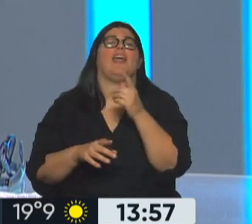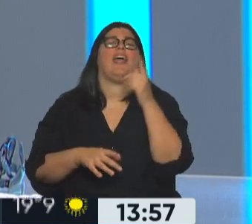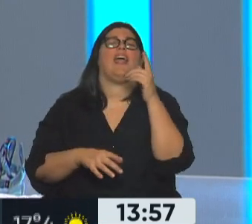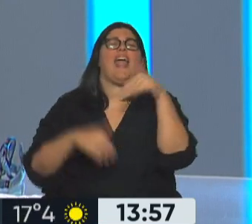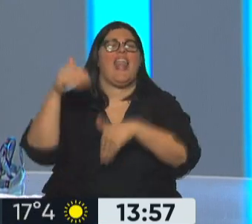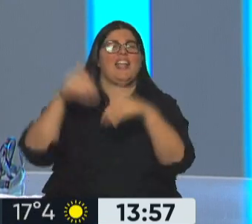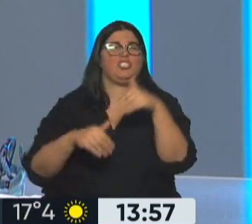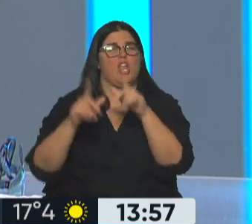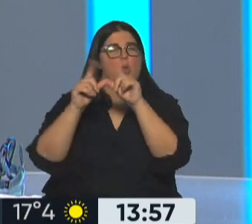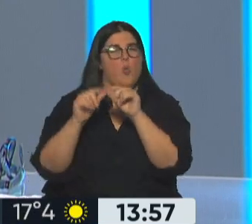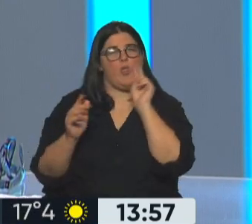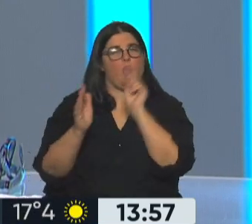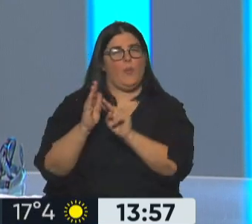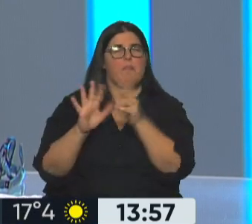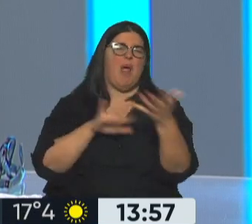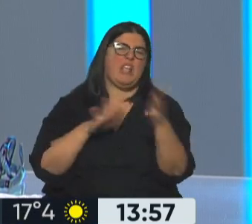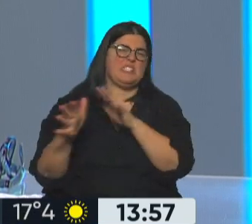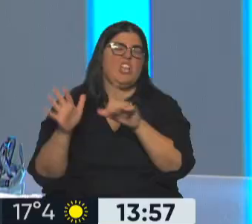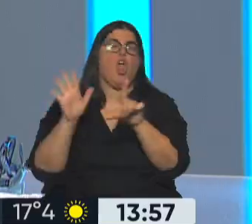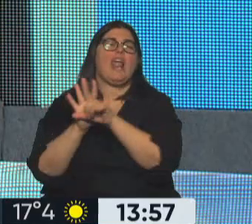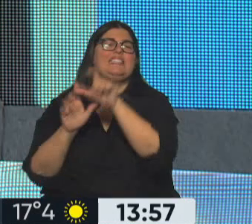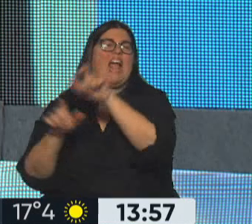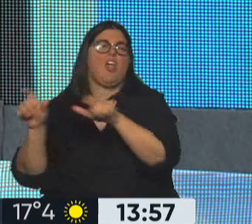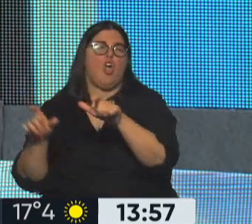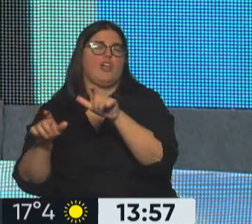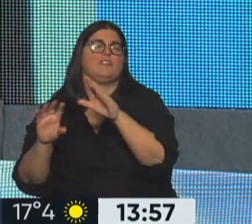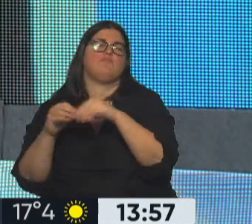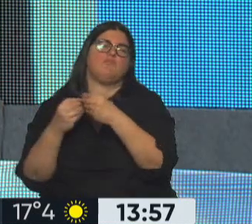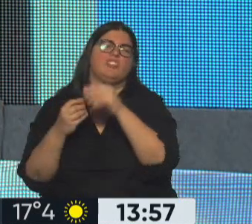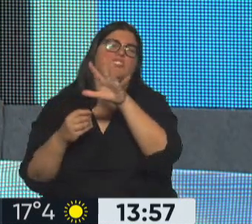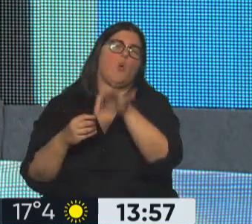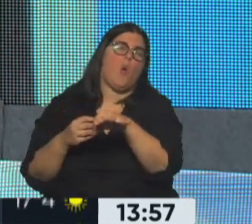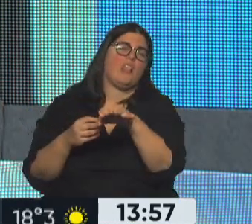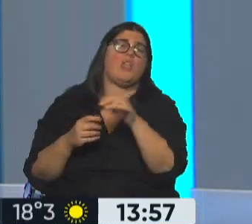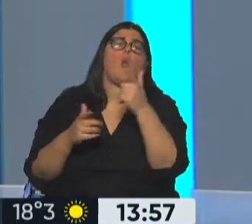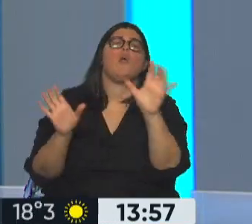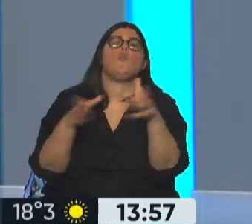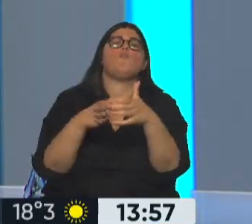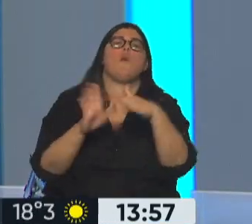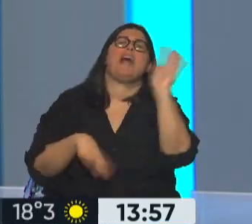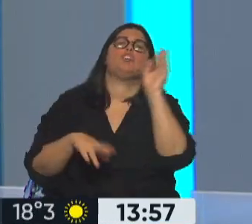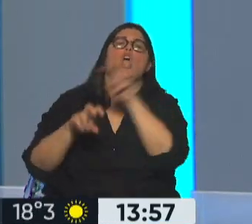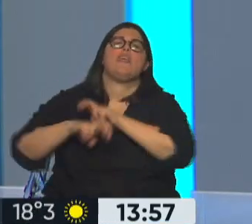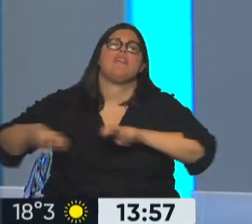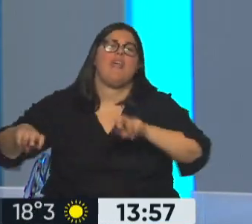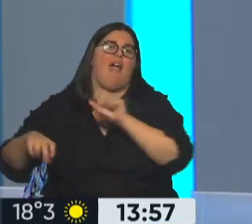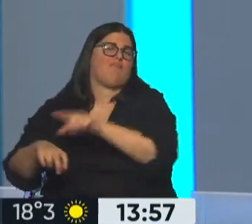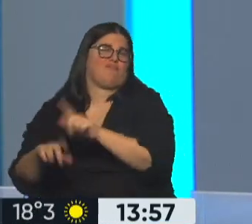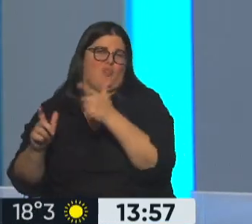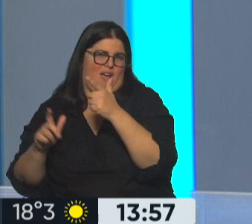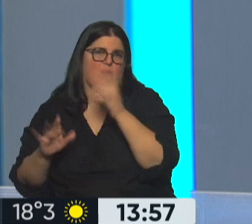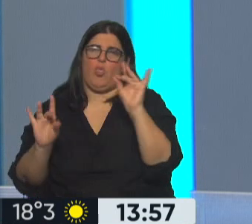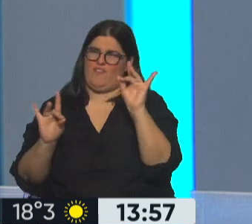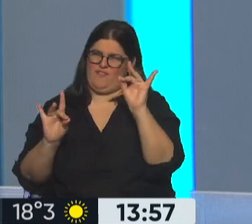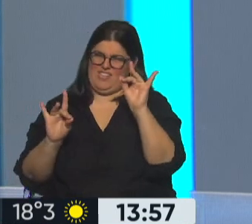menos equiparan a la elección de legisladores. Legisladores aproximadamente. Nadie va a tener mayoría, va a haber una fragmentación, va a ser difícil la gobernabilidad. Recordemos